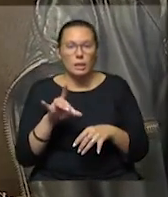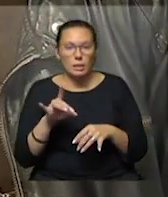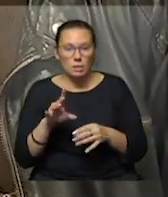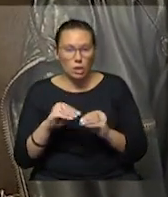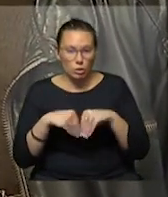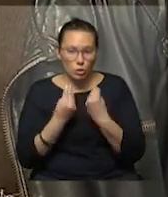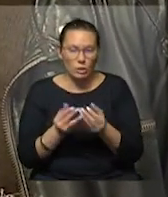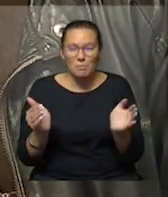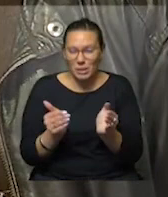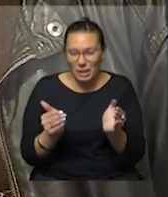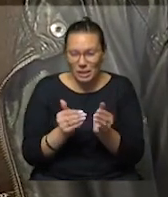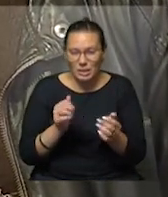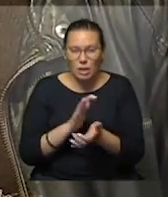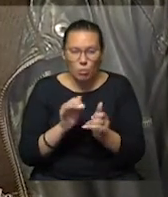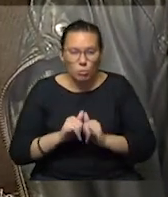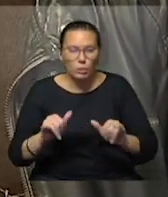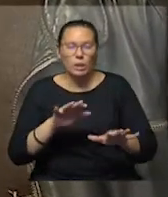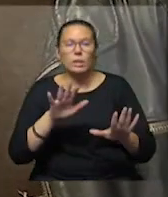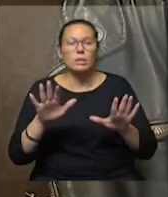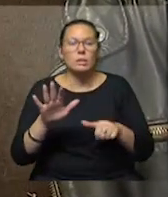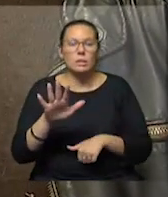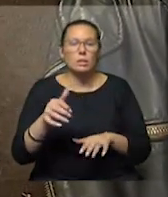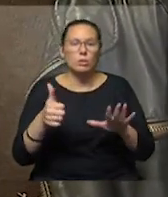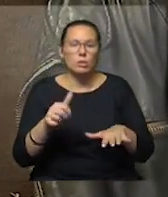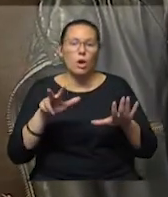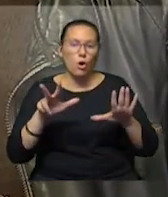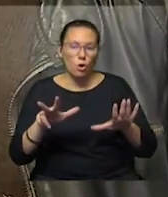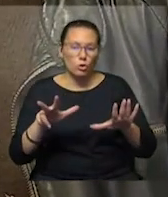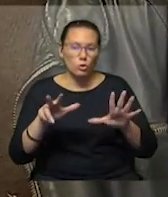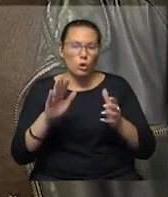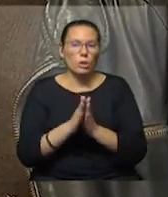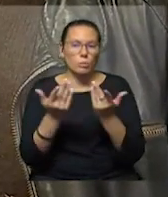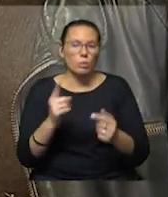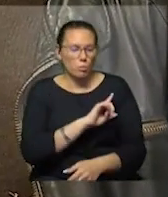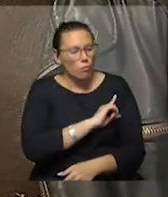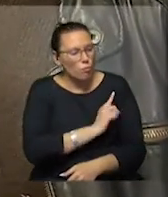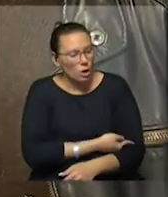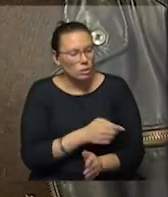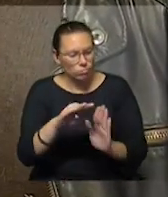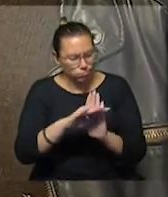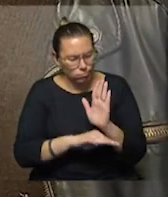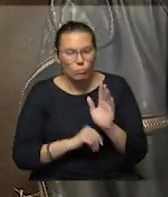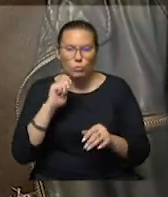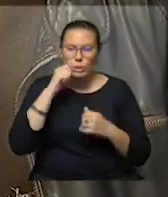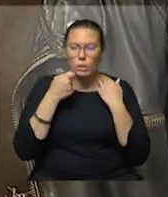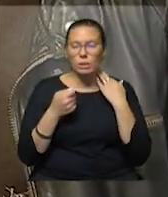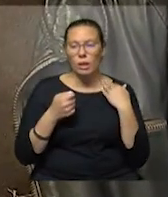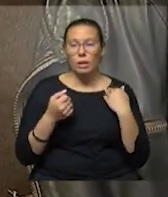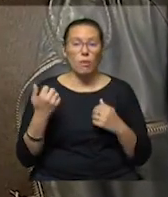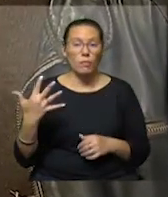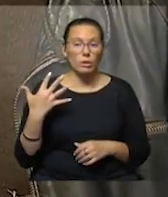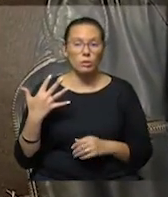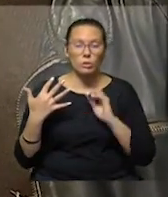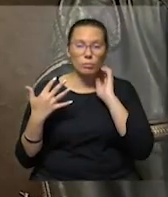pequeñas que publican cinco seis ocho títulos por año pero que son muy fuertes que tienen un catálogo divino y que es súper valioso